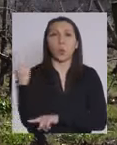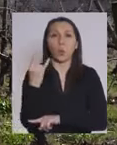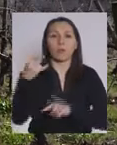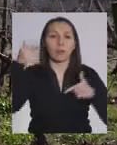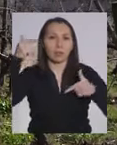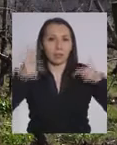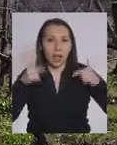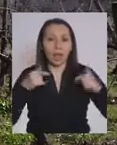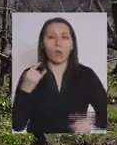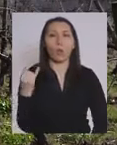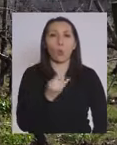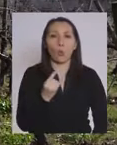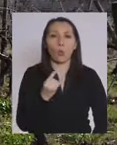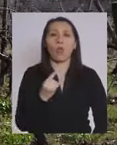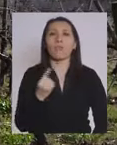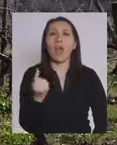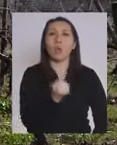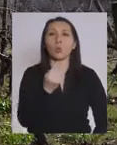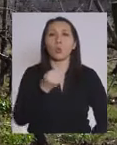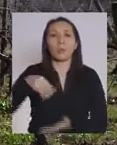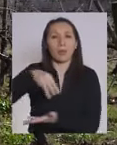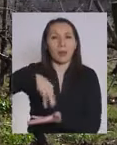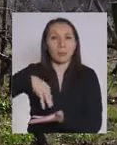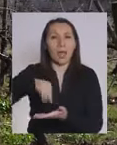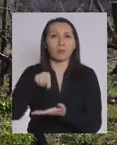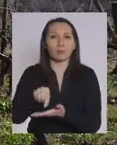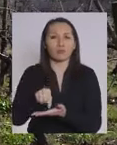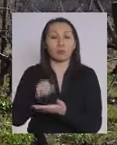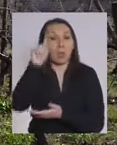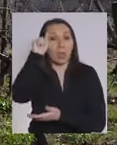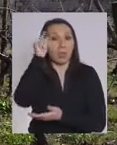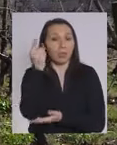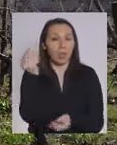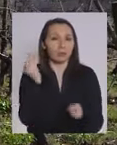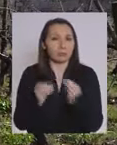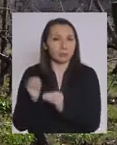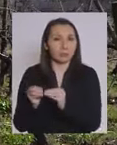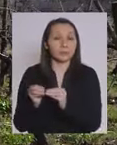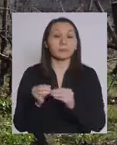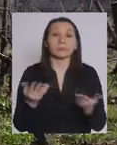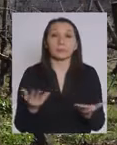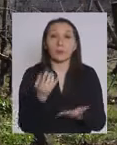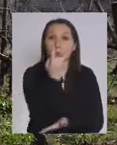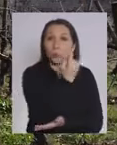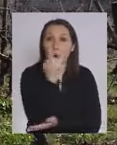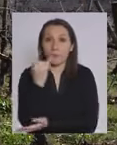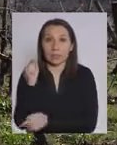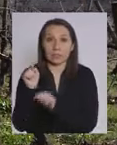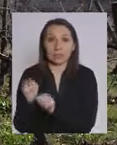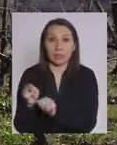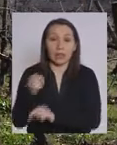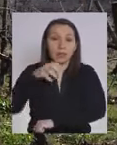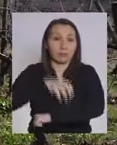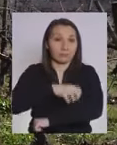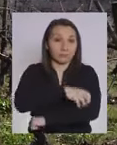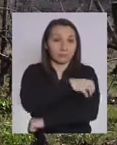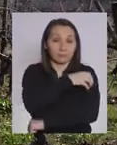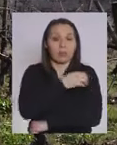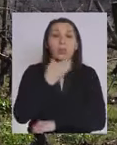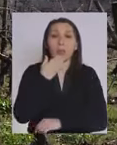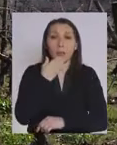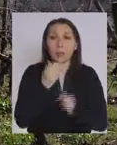talca y universidad autónoma del maule por esta iniciativa las universidades regionales y a